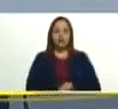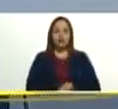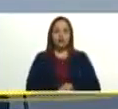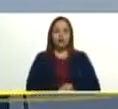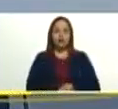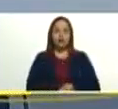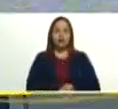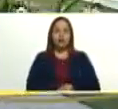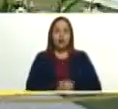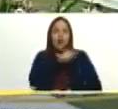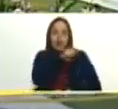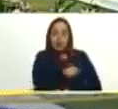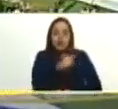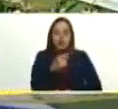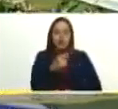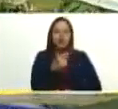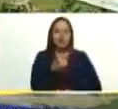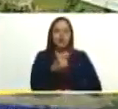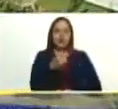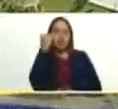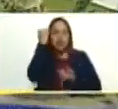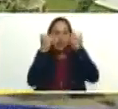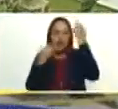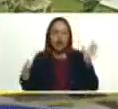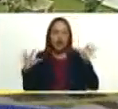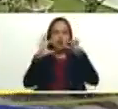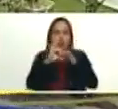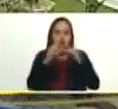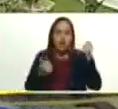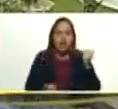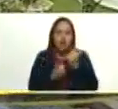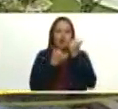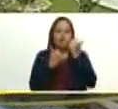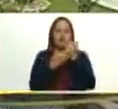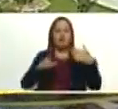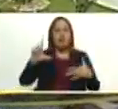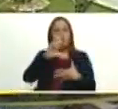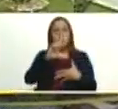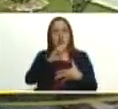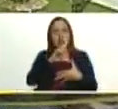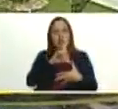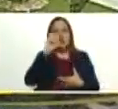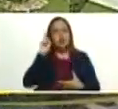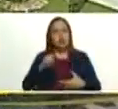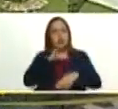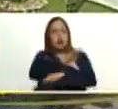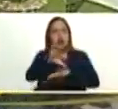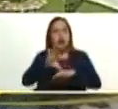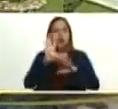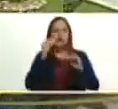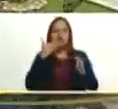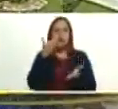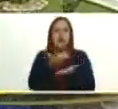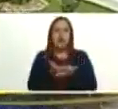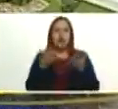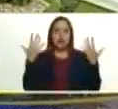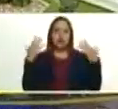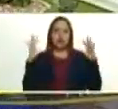Ese es parte del principio de la unidad y la solidaridad de América Latina y el Caribe. Muchísimas gracias.